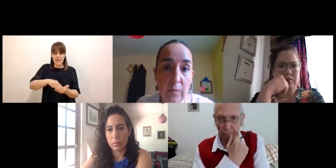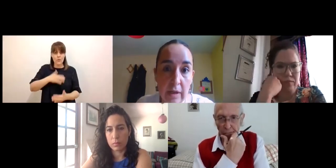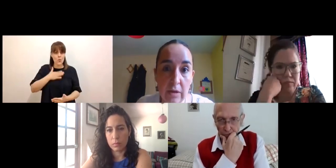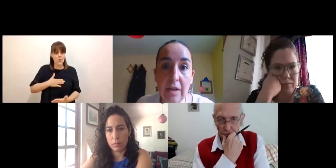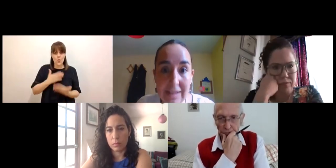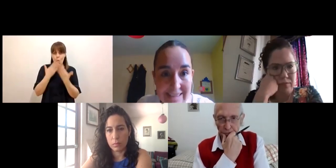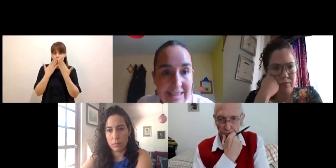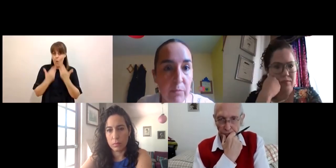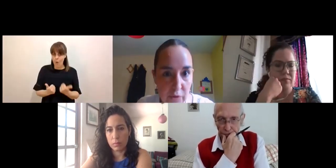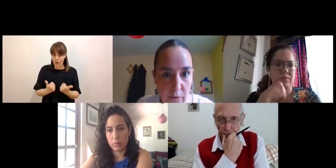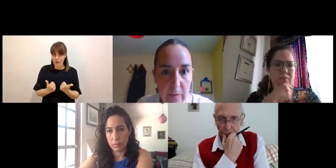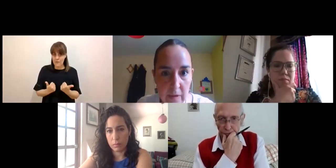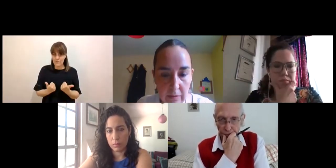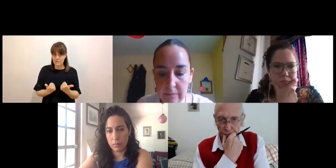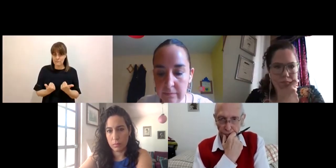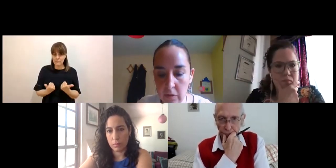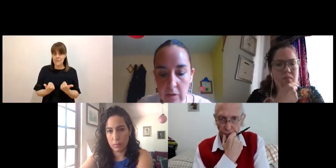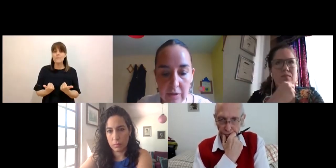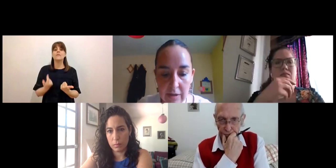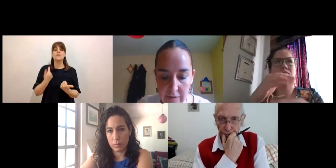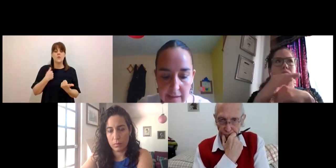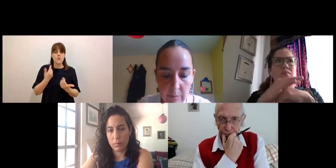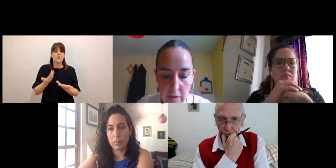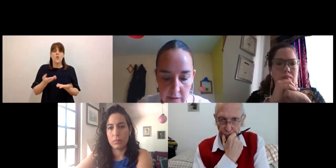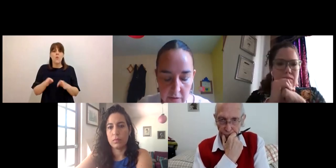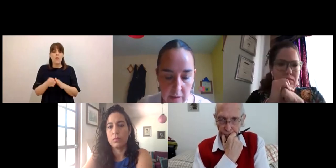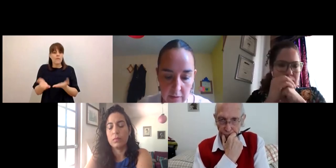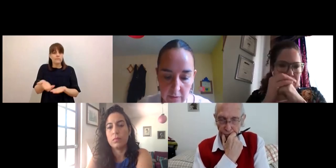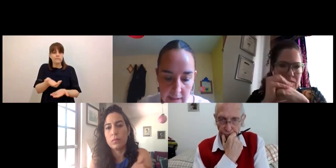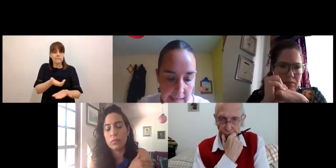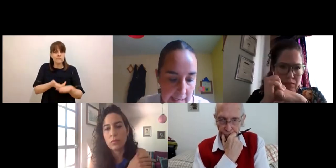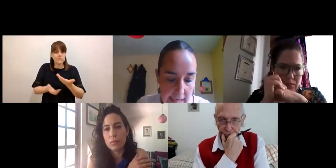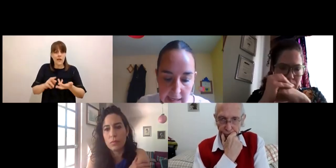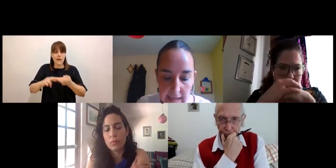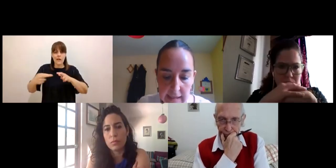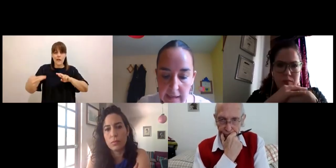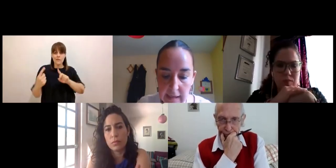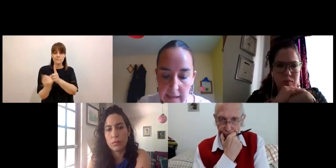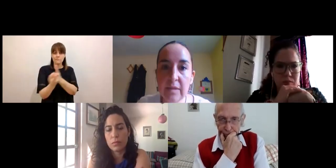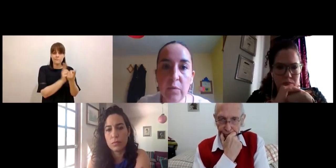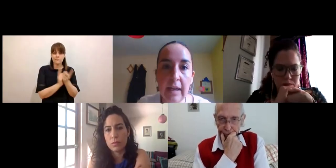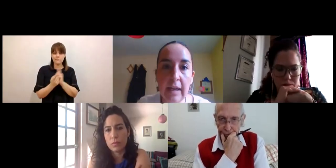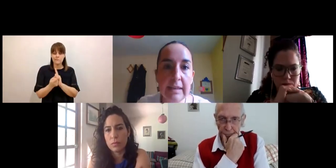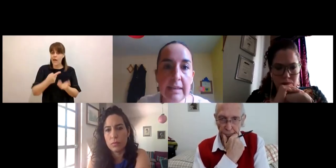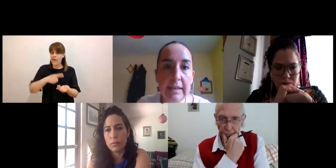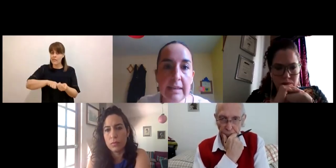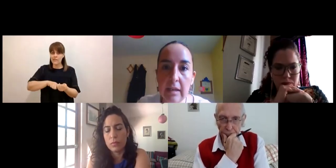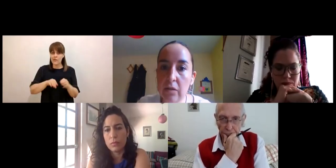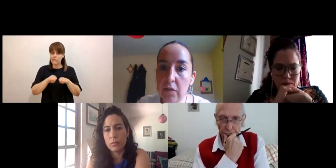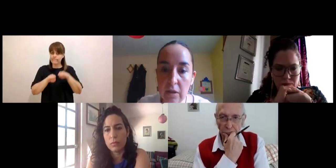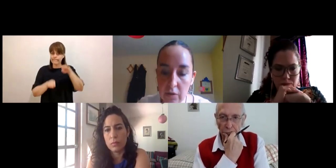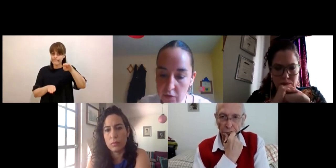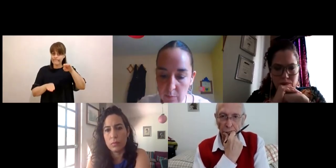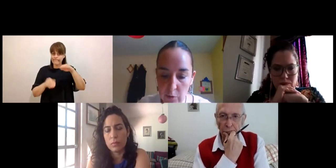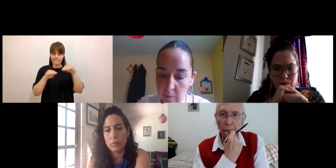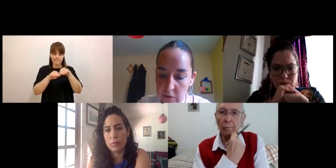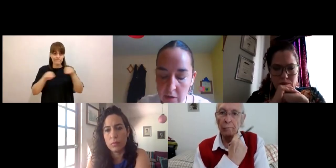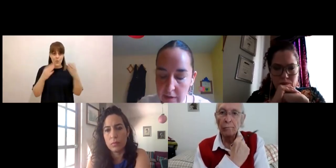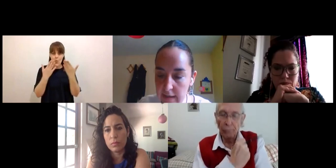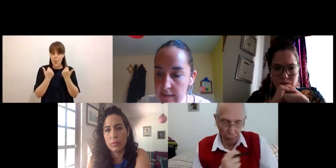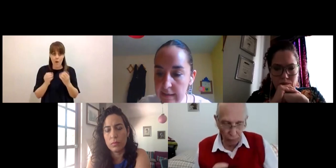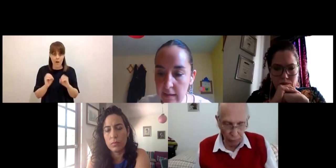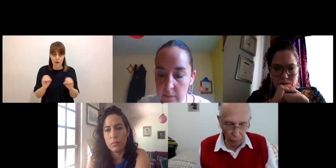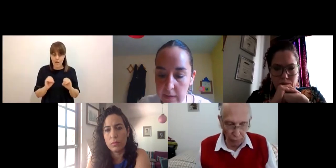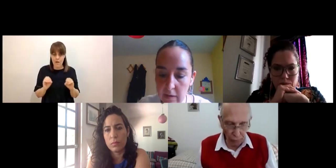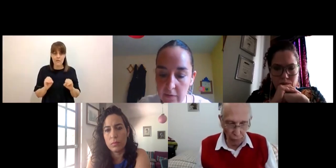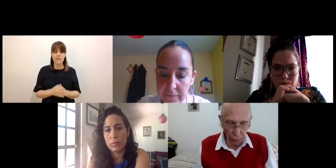injusticia de los modelos en los que estamos conviviendo en los que nos estamos relacionando en la casa las mujeres las niñas los niños como lo vimos